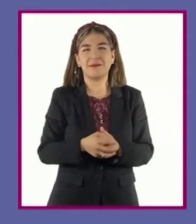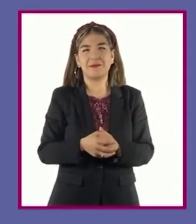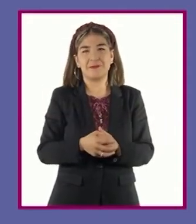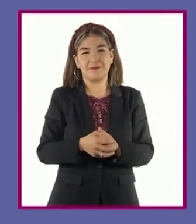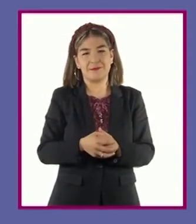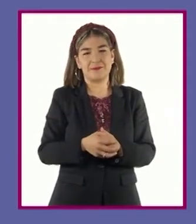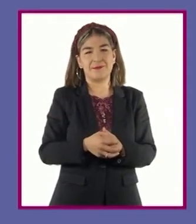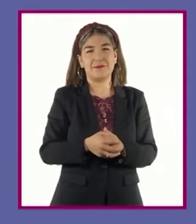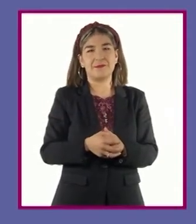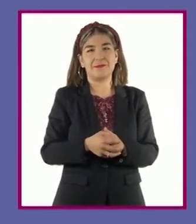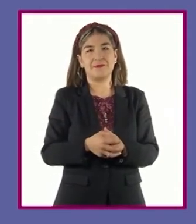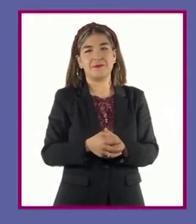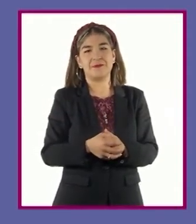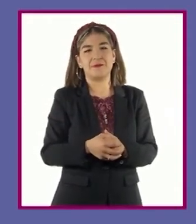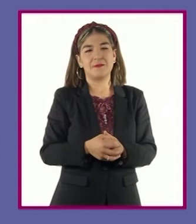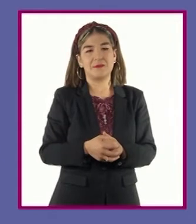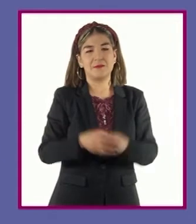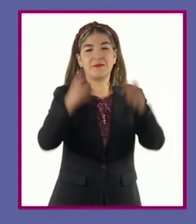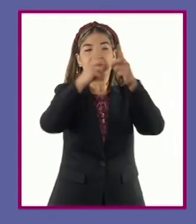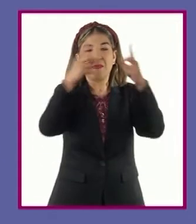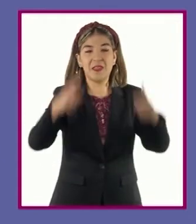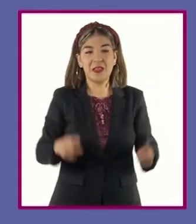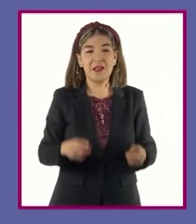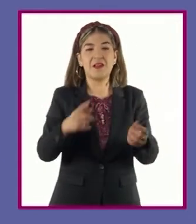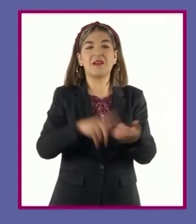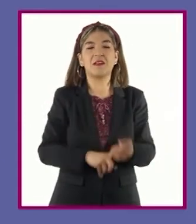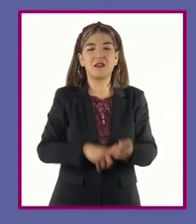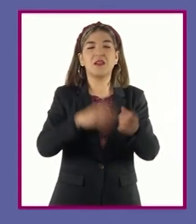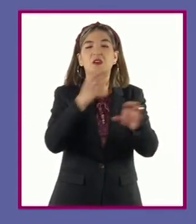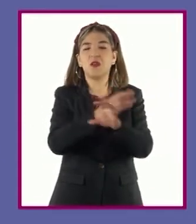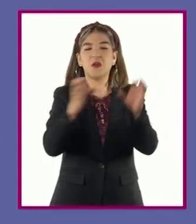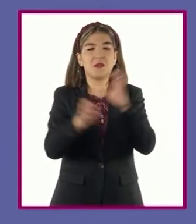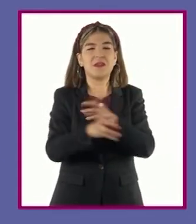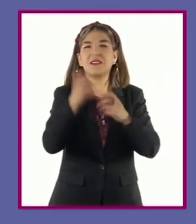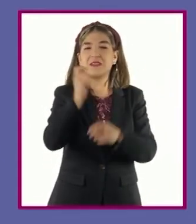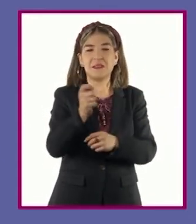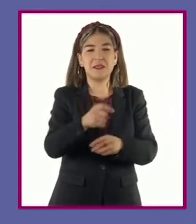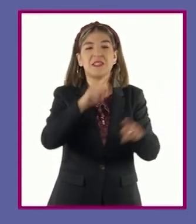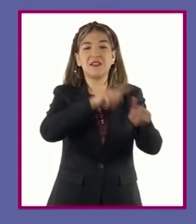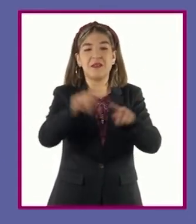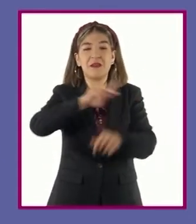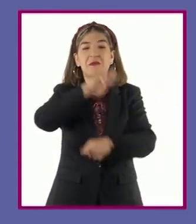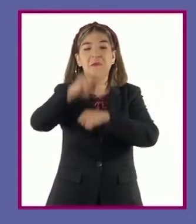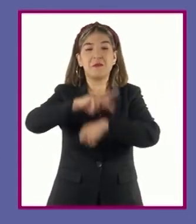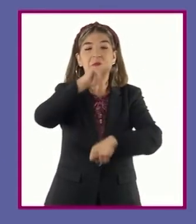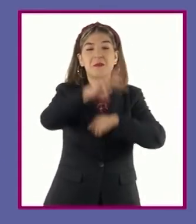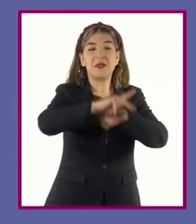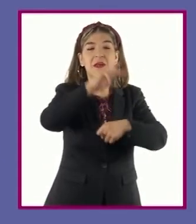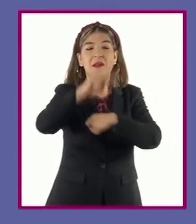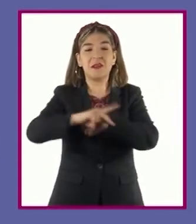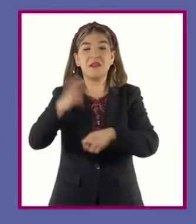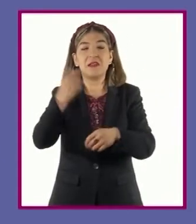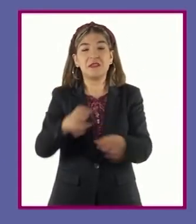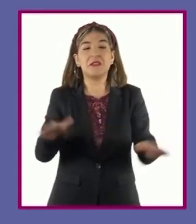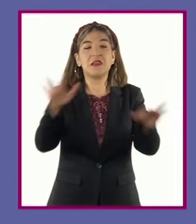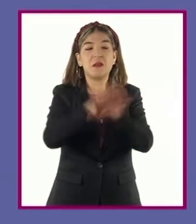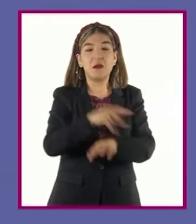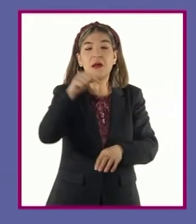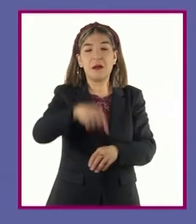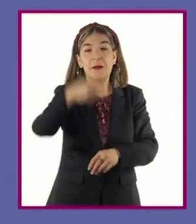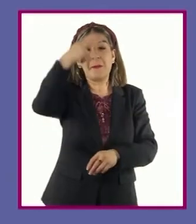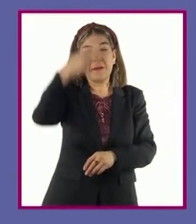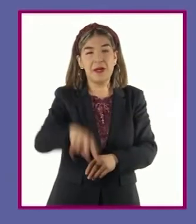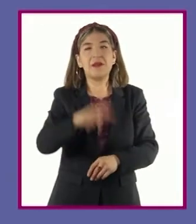la cultura japonesa, de la tecnología, ¿no? O sea, de distintos países que se van fusionando, sobre todo en países como